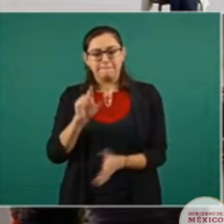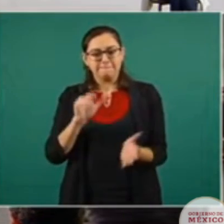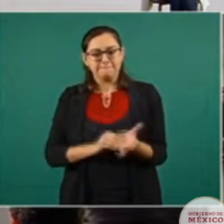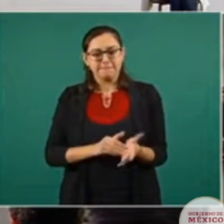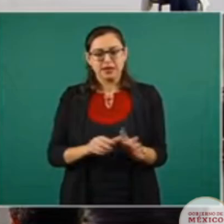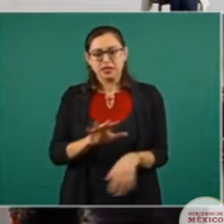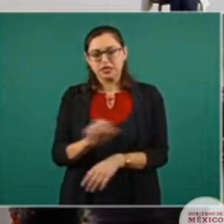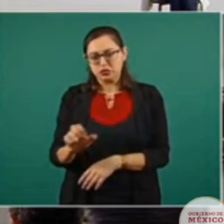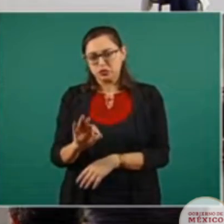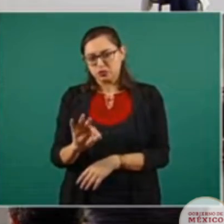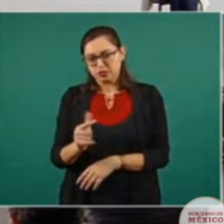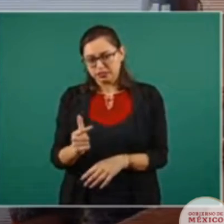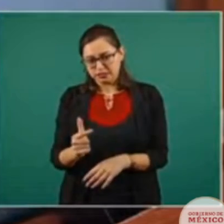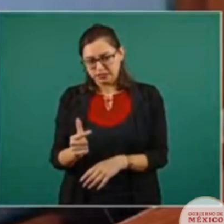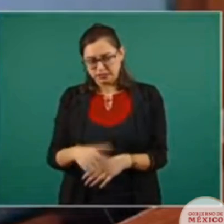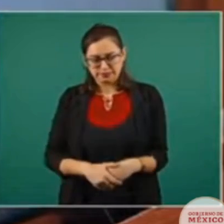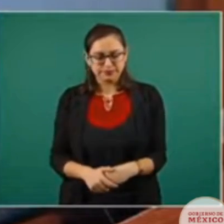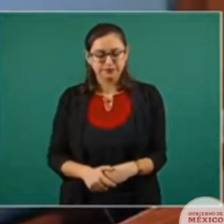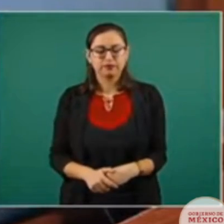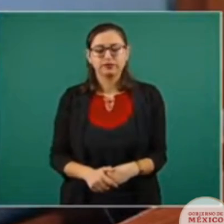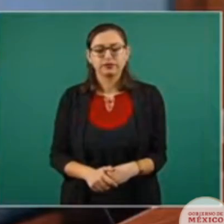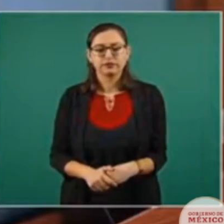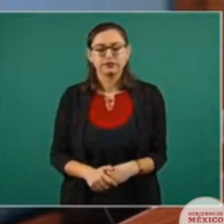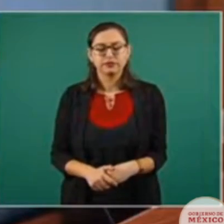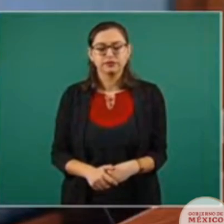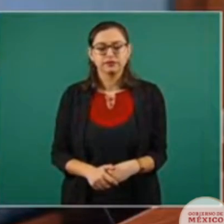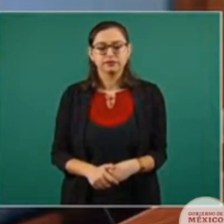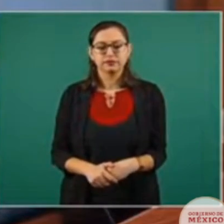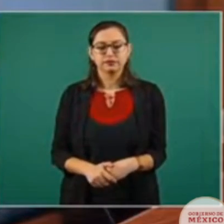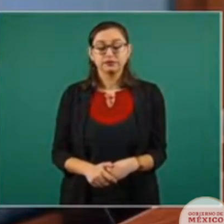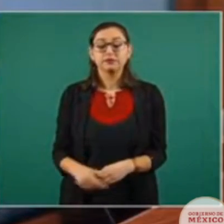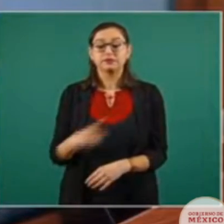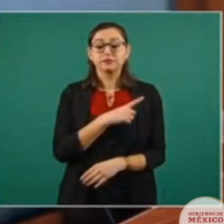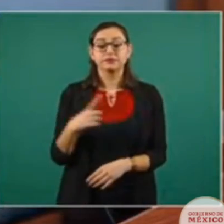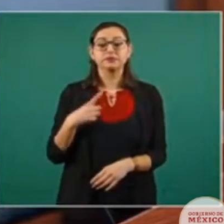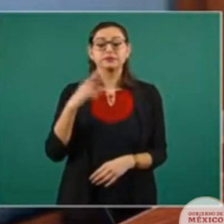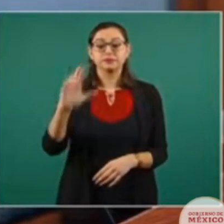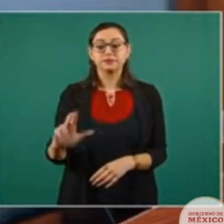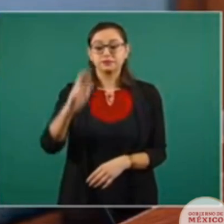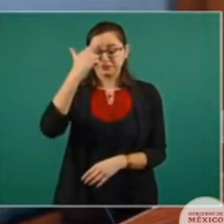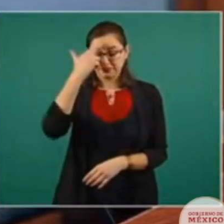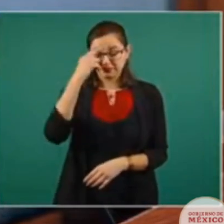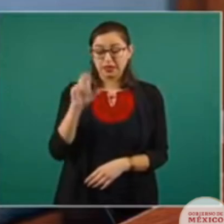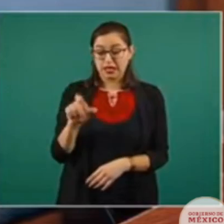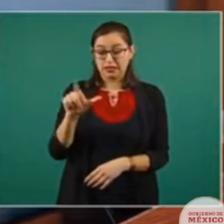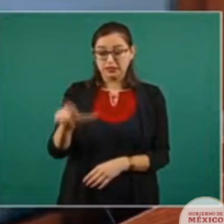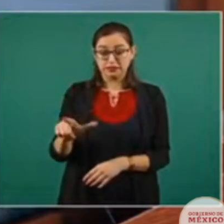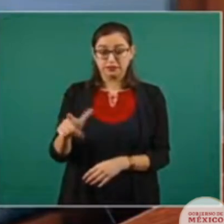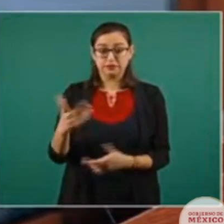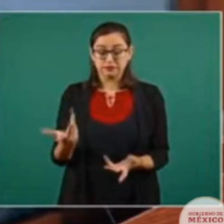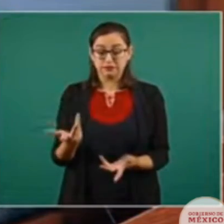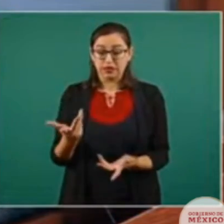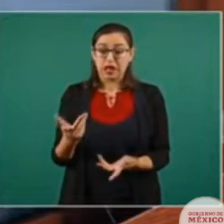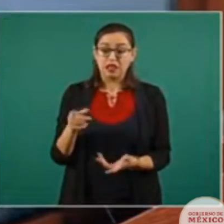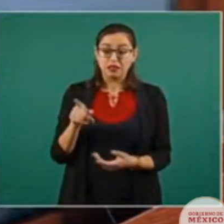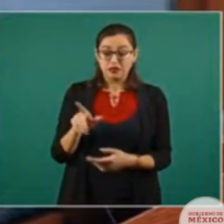1547, de los que es emblemático el encarcelamiento y asesinato de